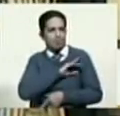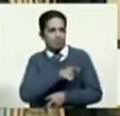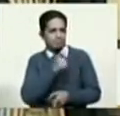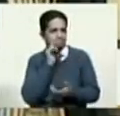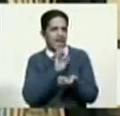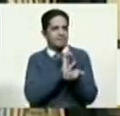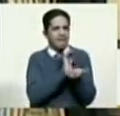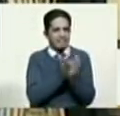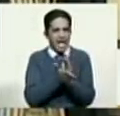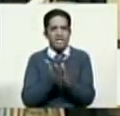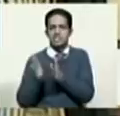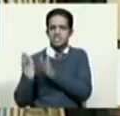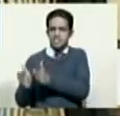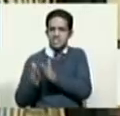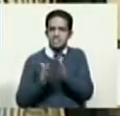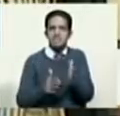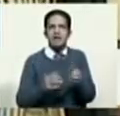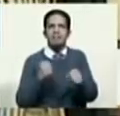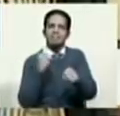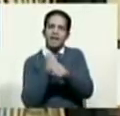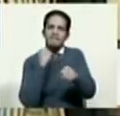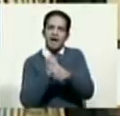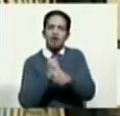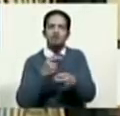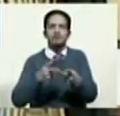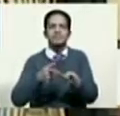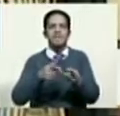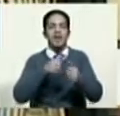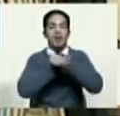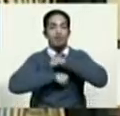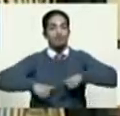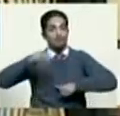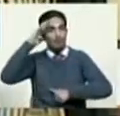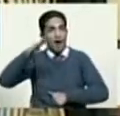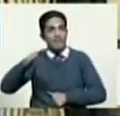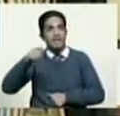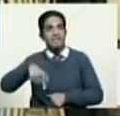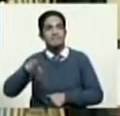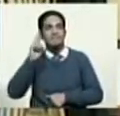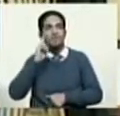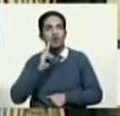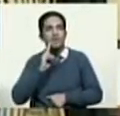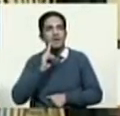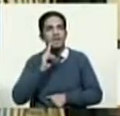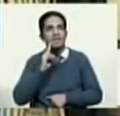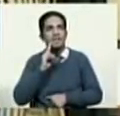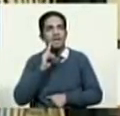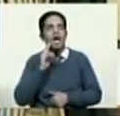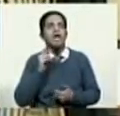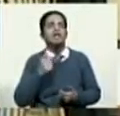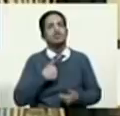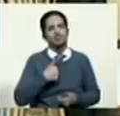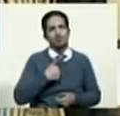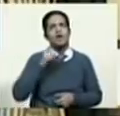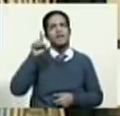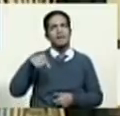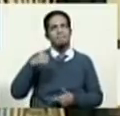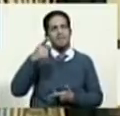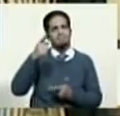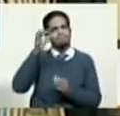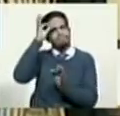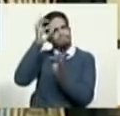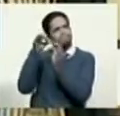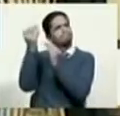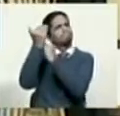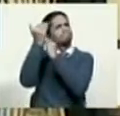estratégica, a través del poder de la Fuerza Armada Nacional Bolivariana. Y yo, que soy un creyente de Dios, a través de la protección de